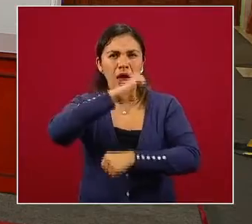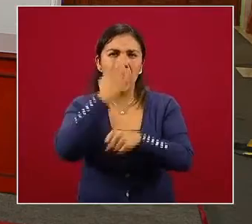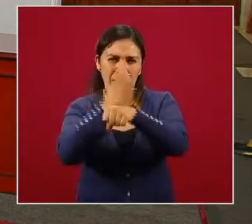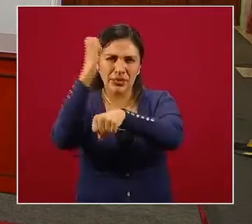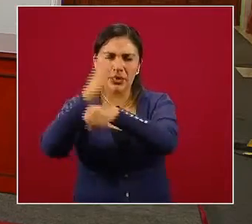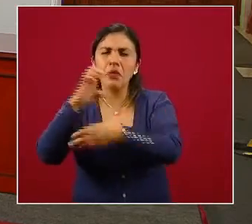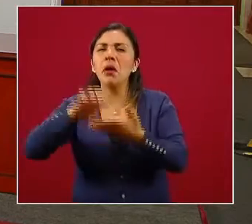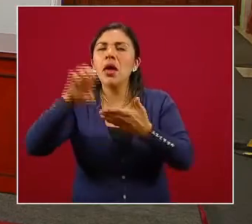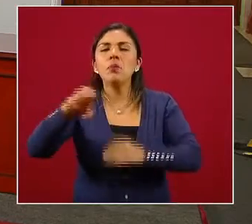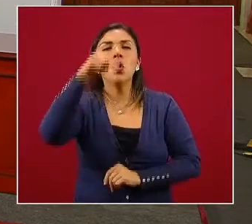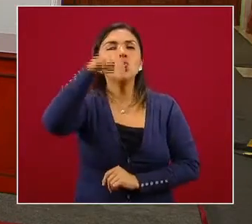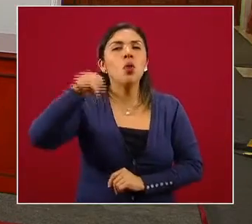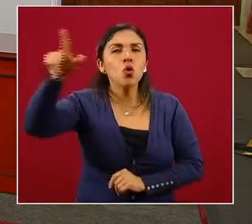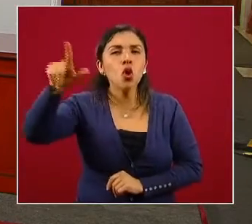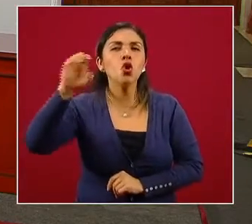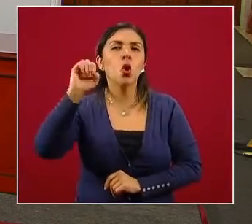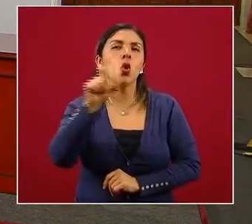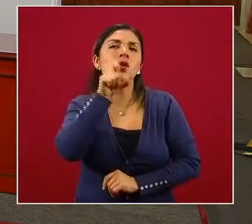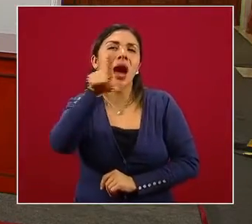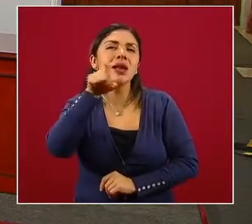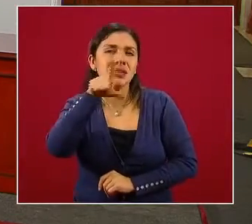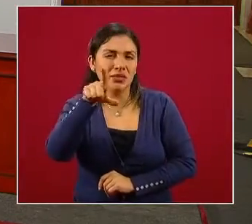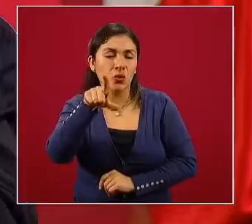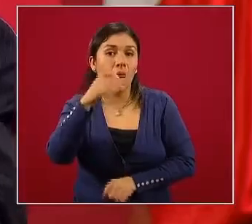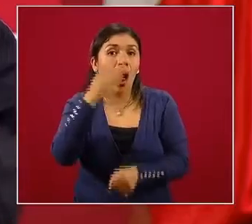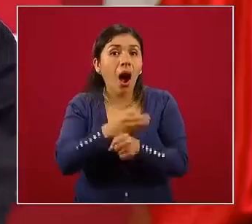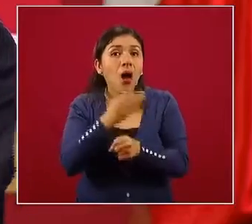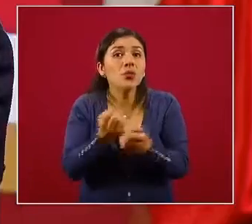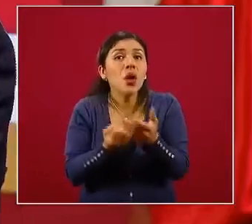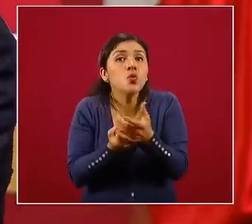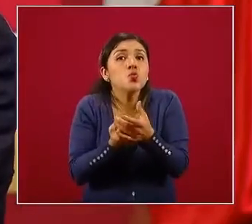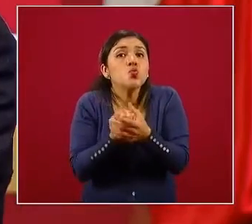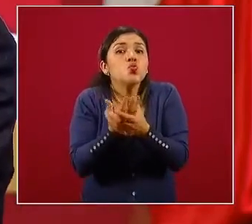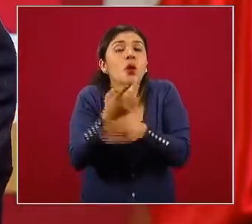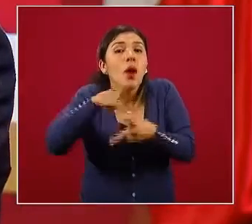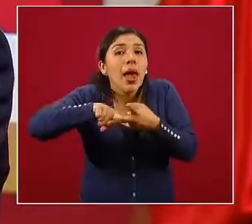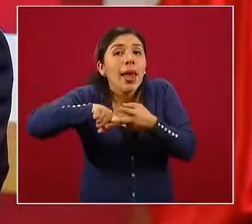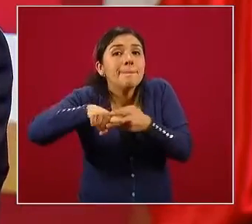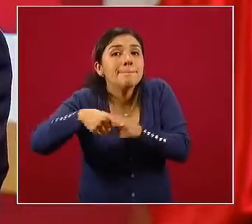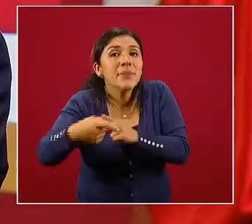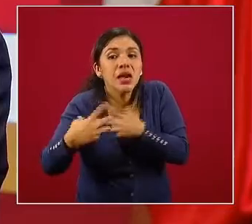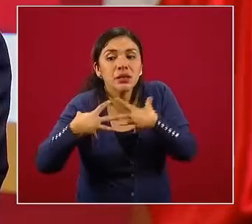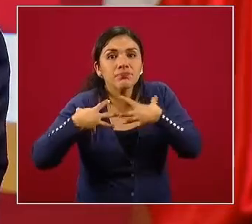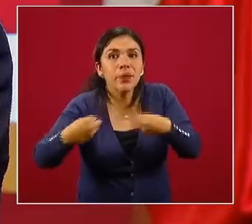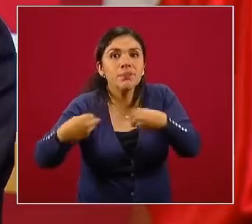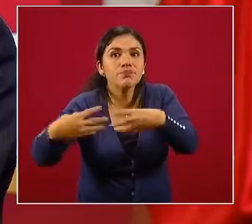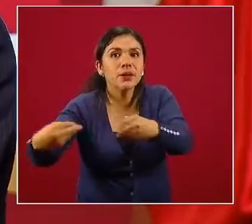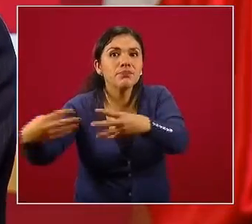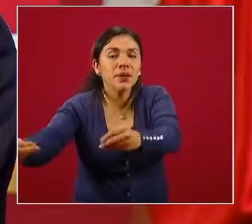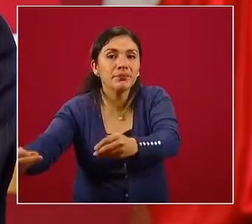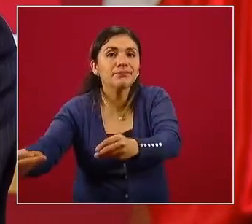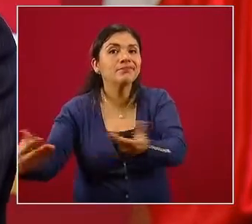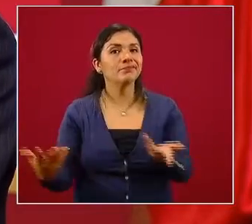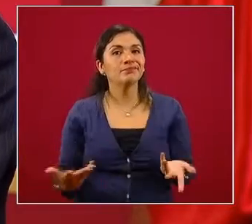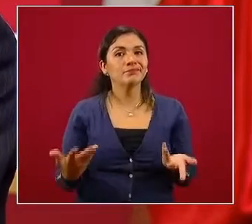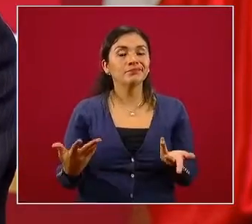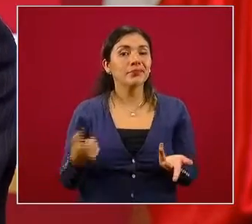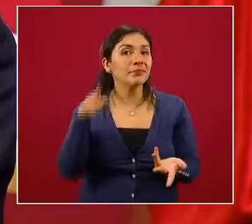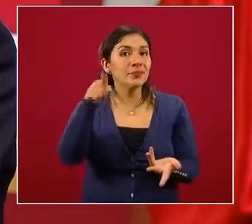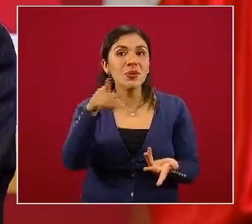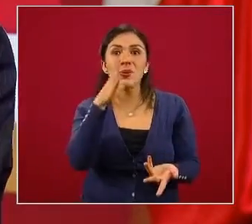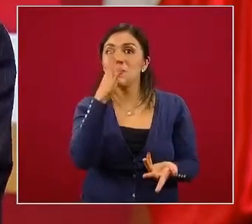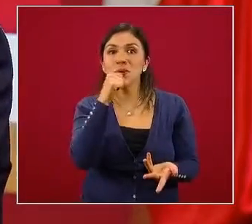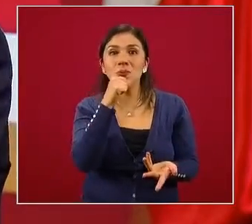Nuevo León y Jalisco, que apenas van a empezar con sus epidemias y obviamente no